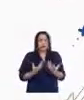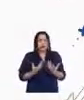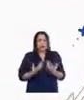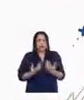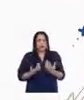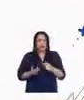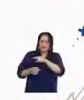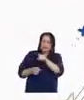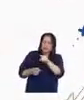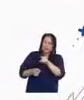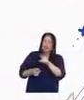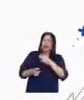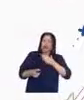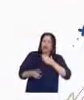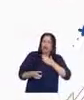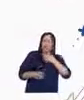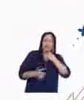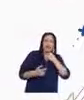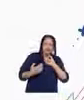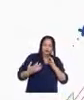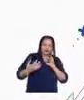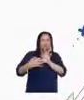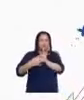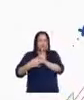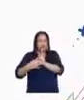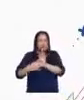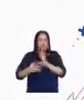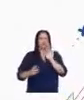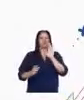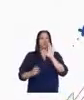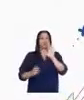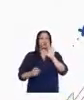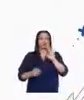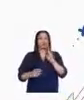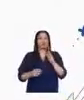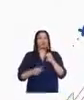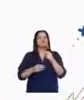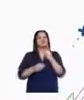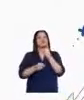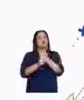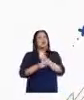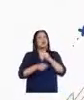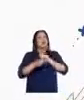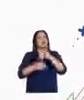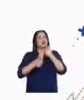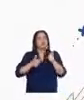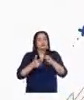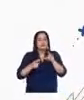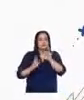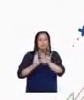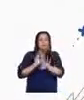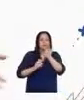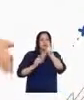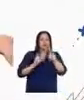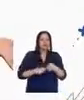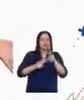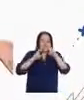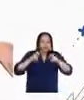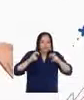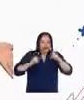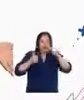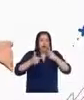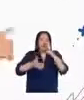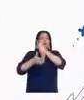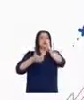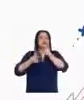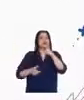más con nuestros deseos. Bueno, tu tarea es averiguar e indagar cuáles son esas profesiones. No es tan